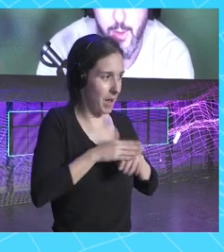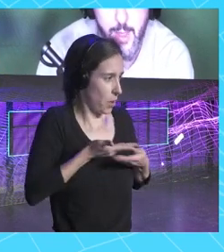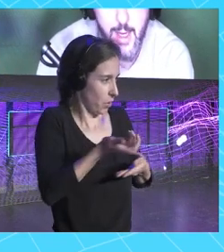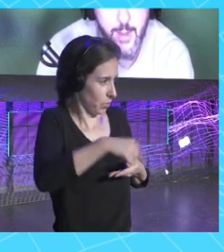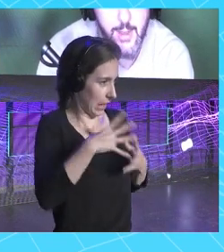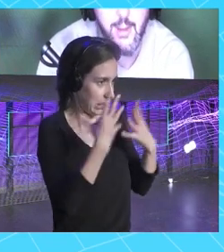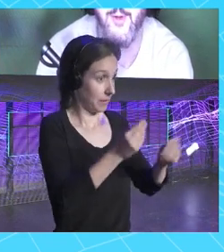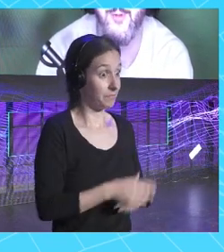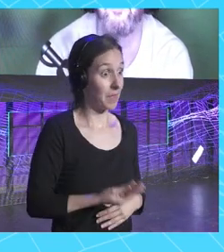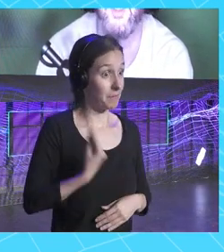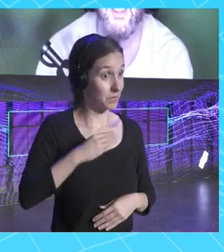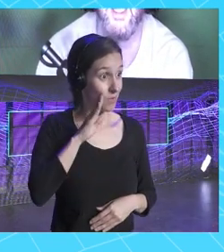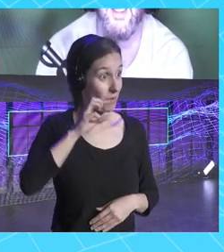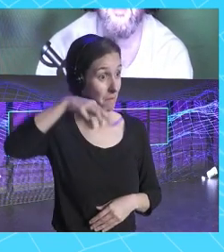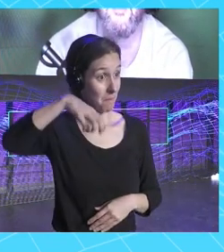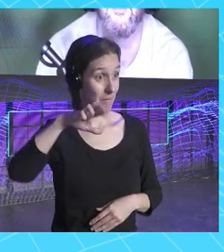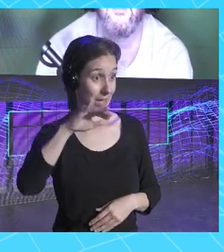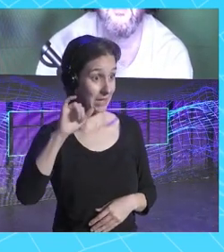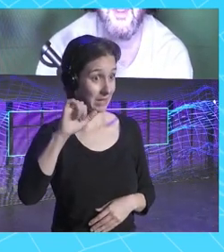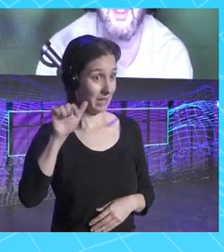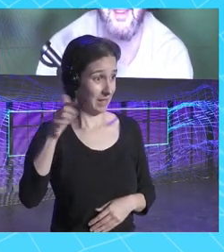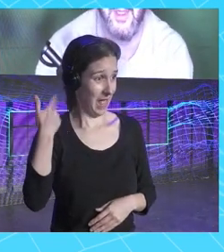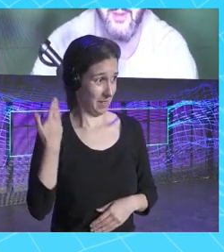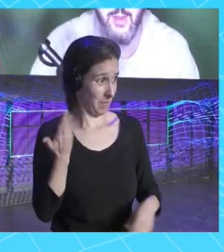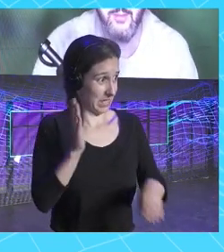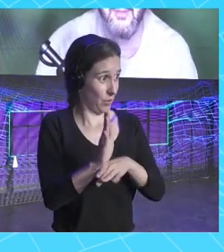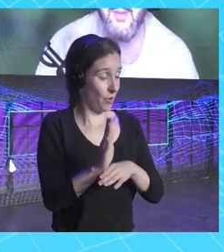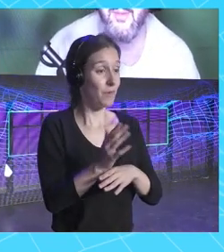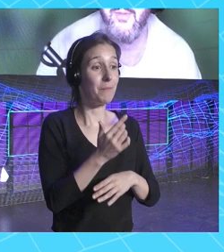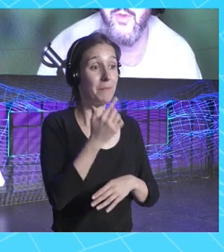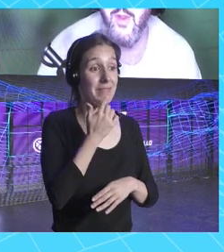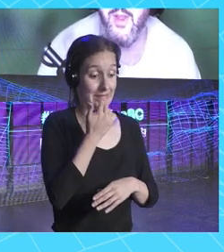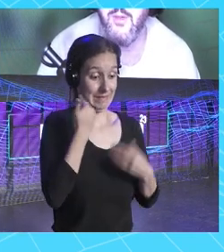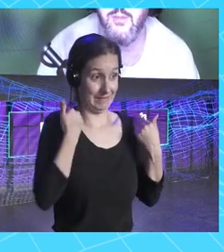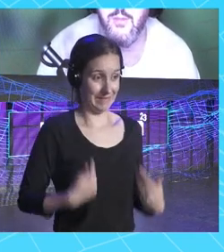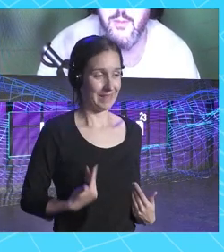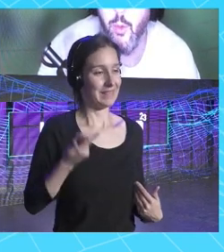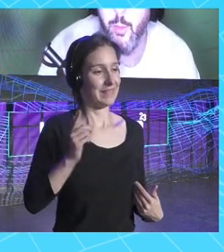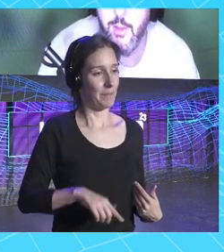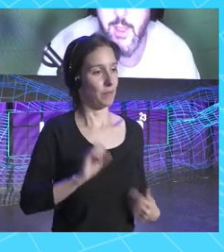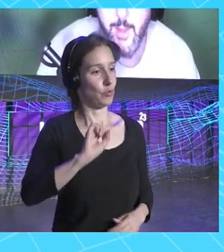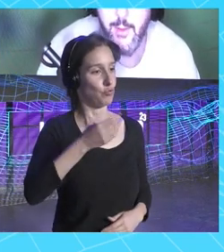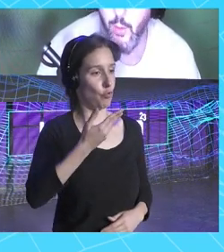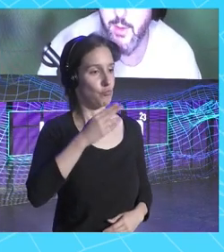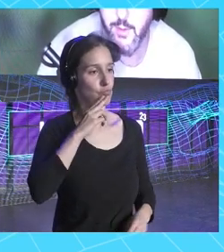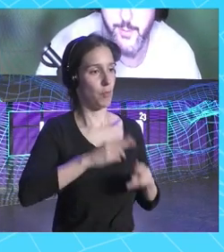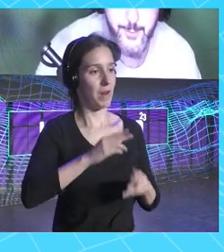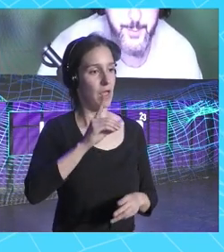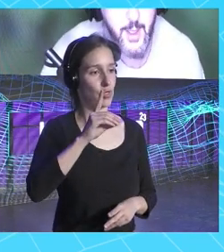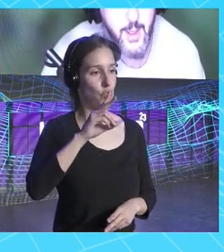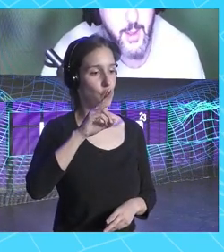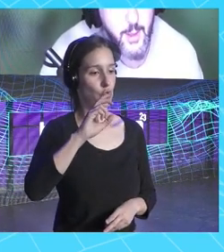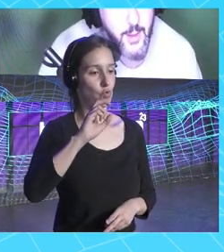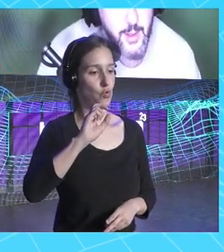cuando me ha presentado que también soy fundador de un club que se llama Dukes